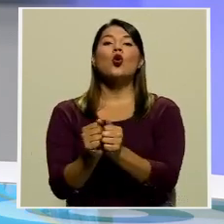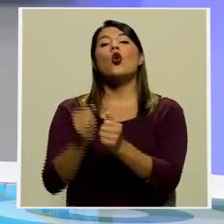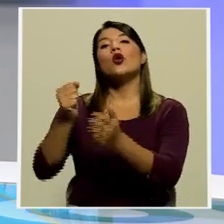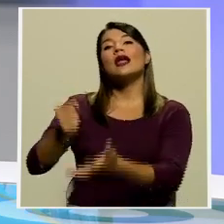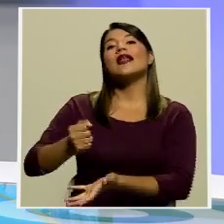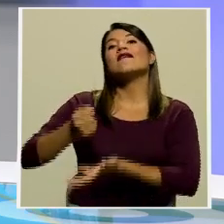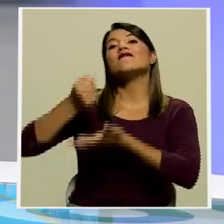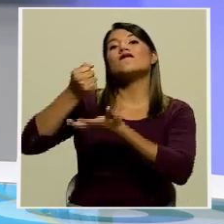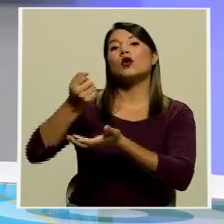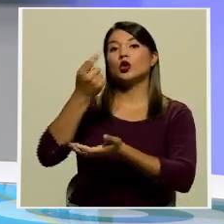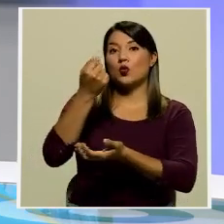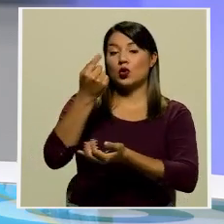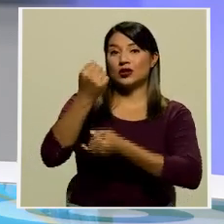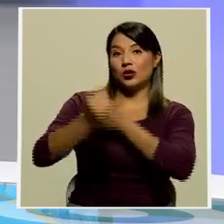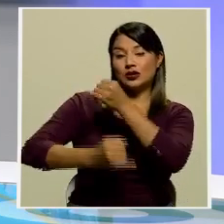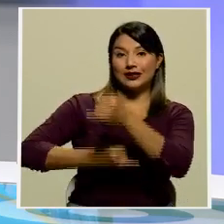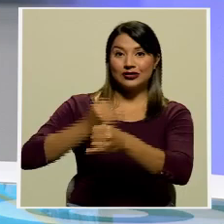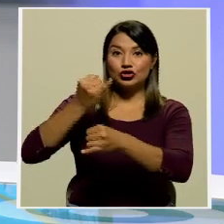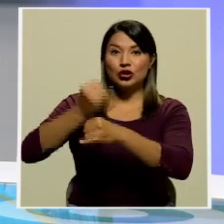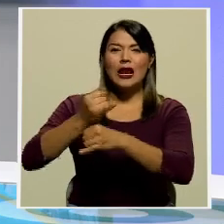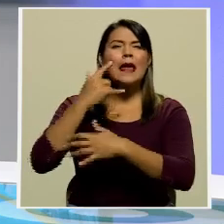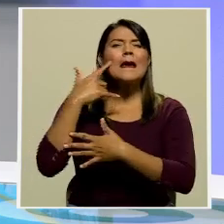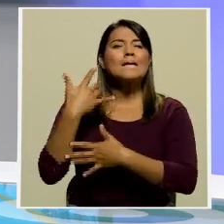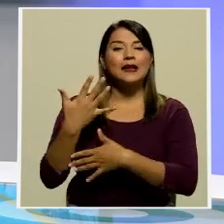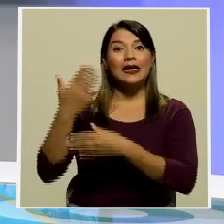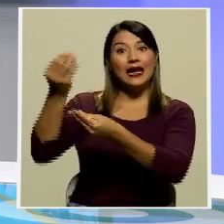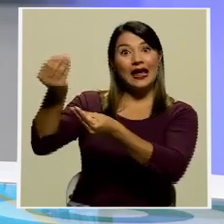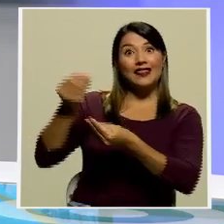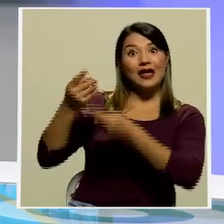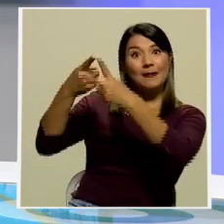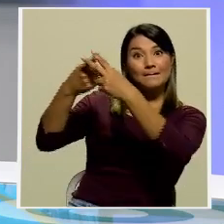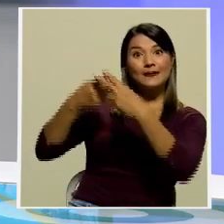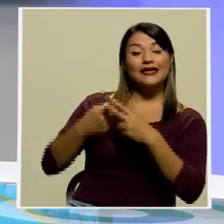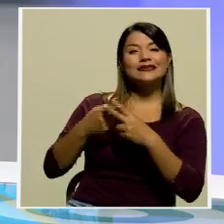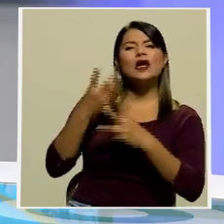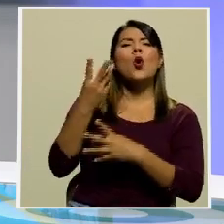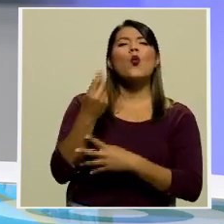Monetario Internacional para obtener un crédito blando por